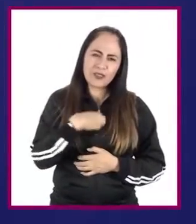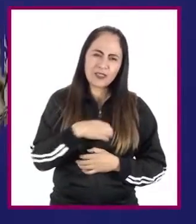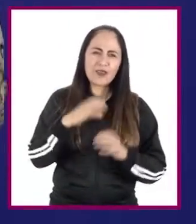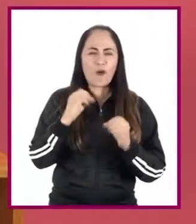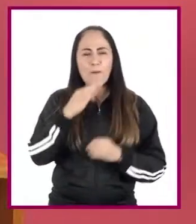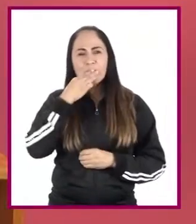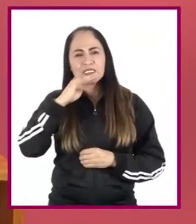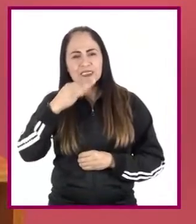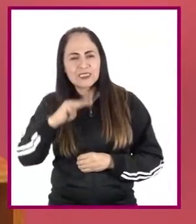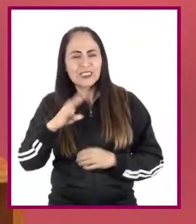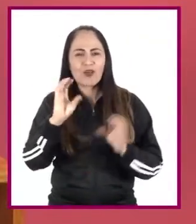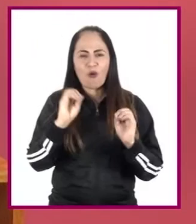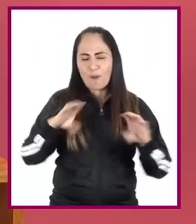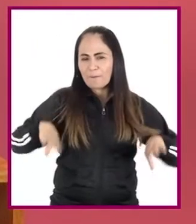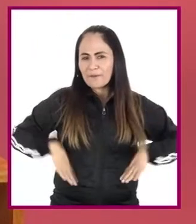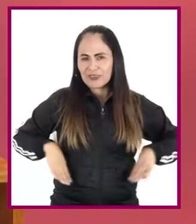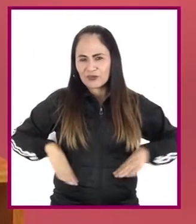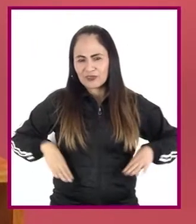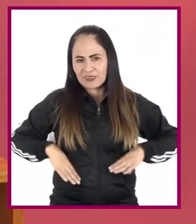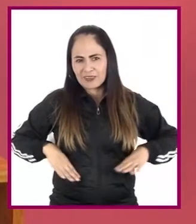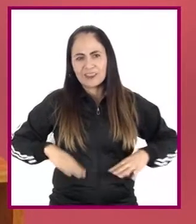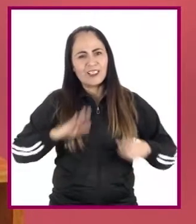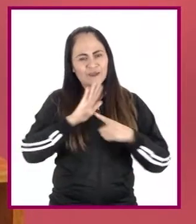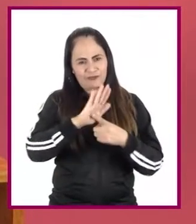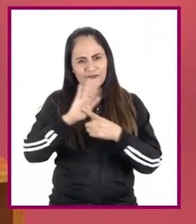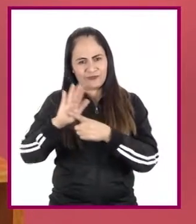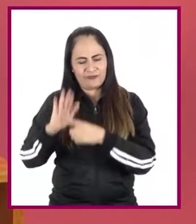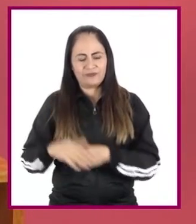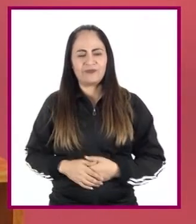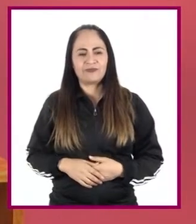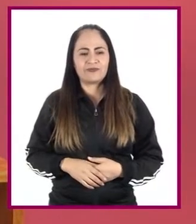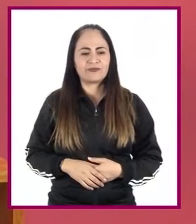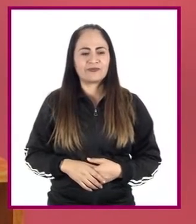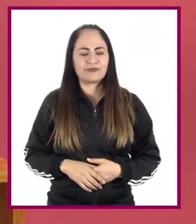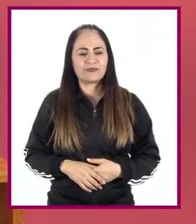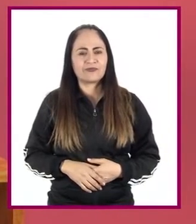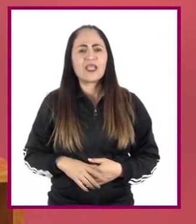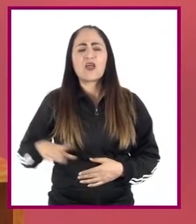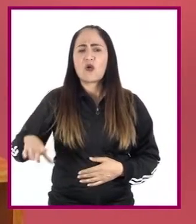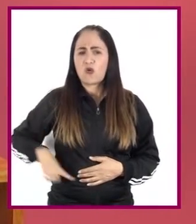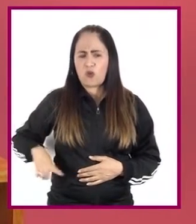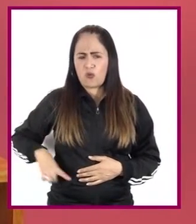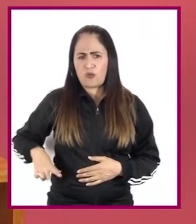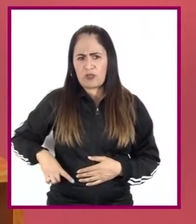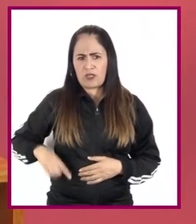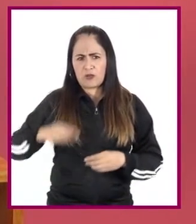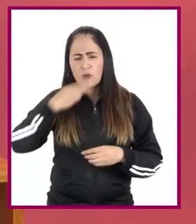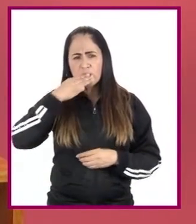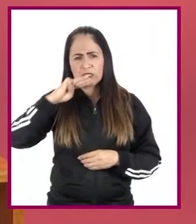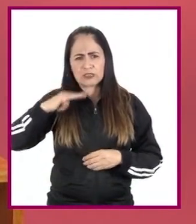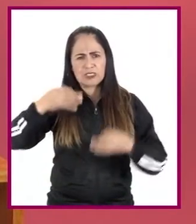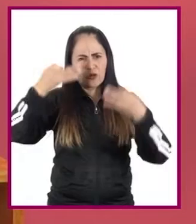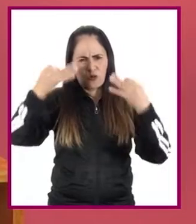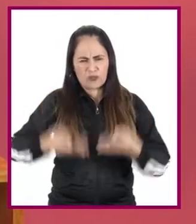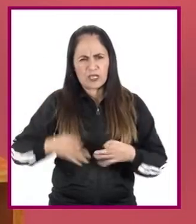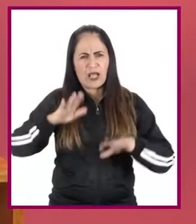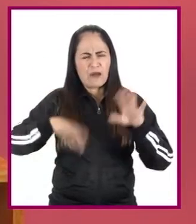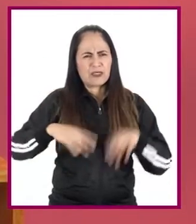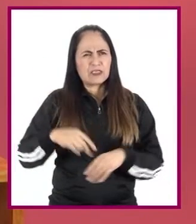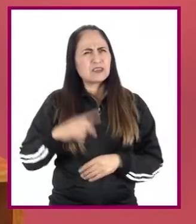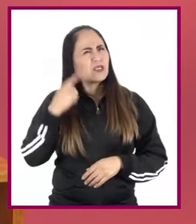su personalidad. Con esto que dice profesora, se me ocurre que en las campañas oficiales podemos escuchar voces